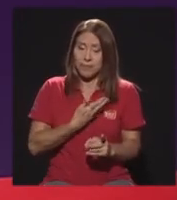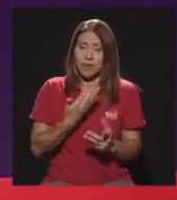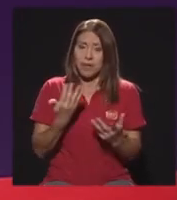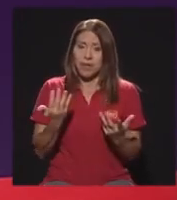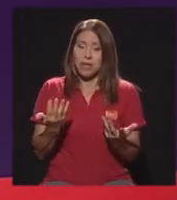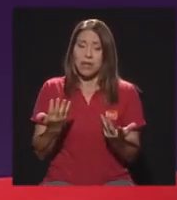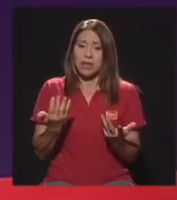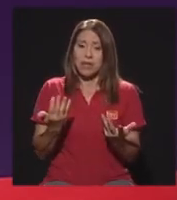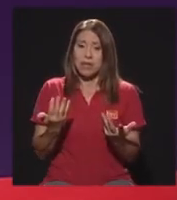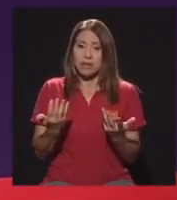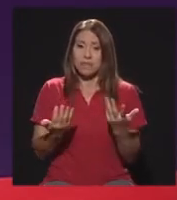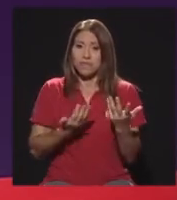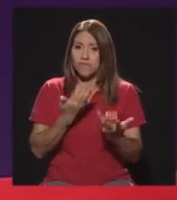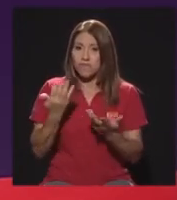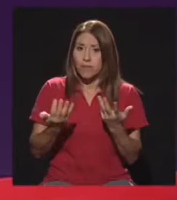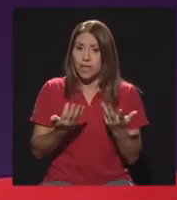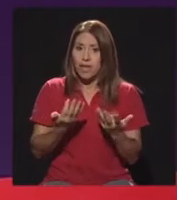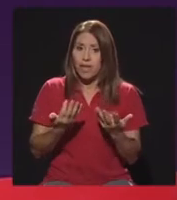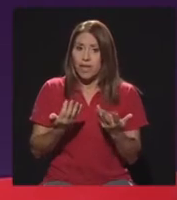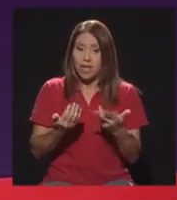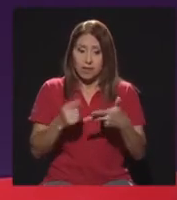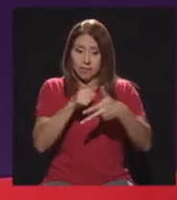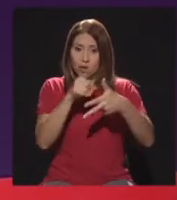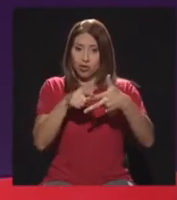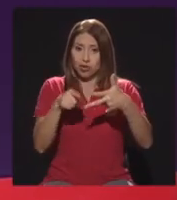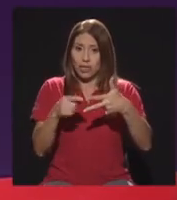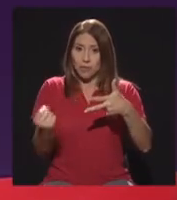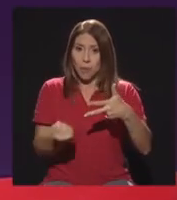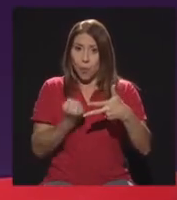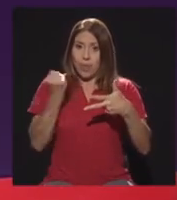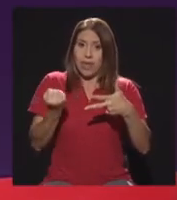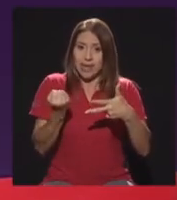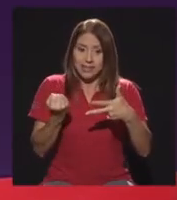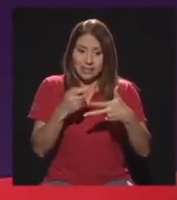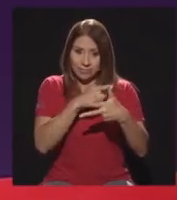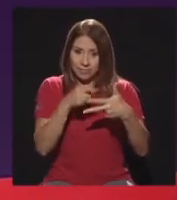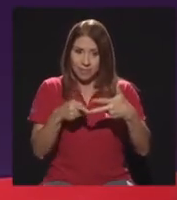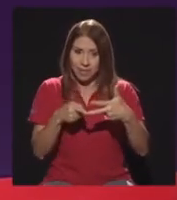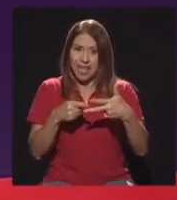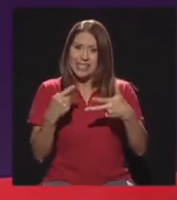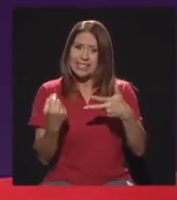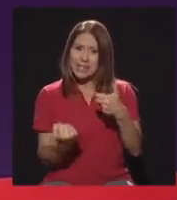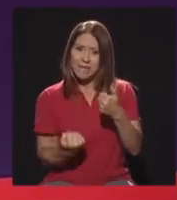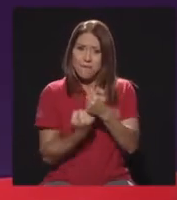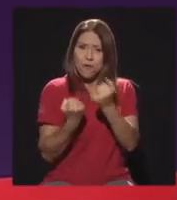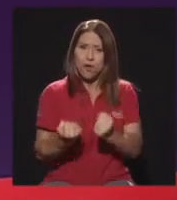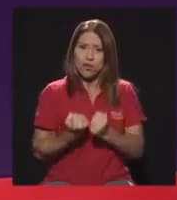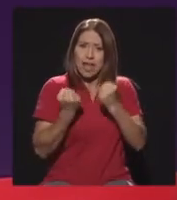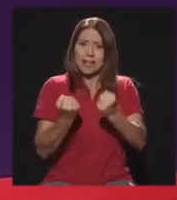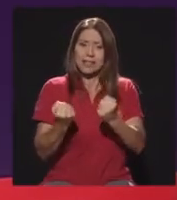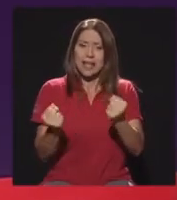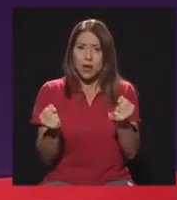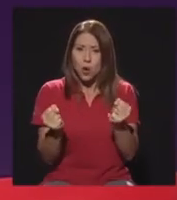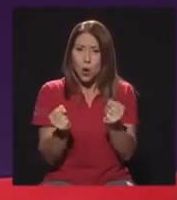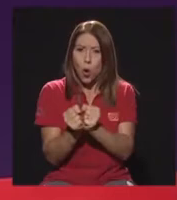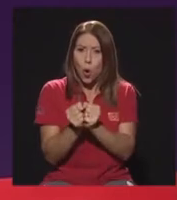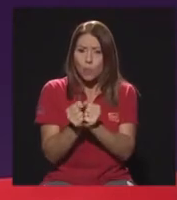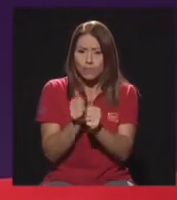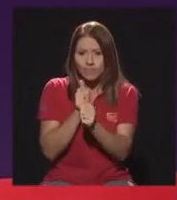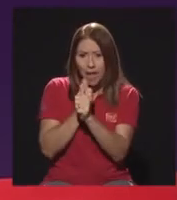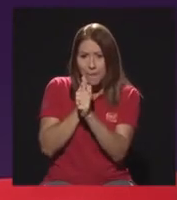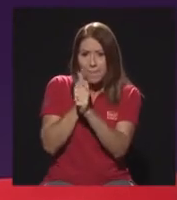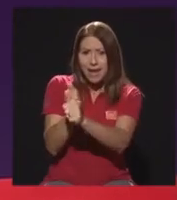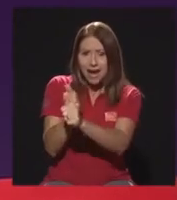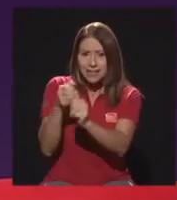que expresan los tres poderes del estado con con este con éste apegarse a la